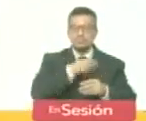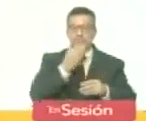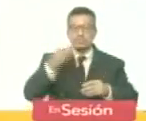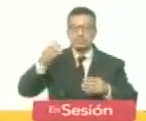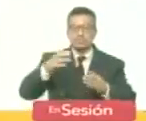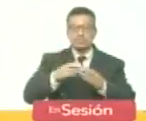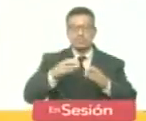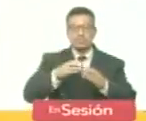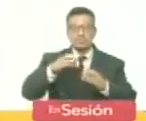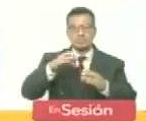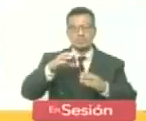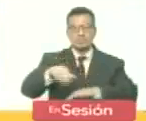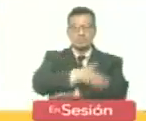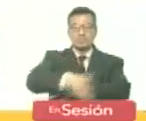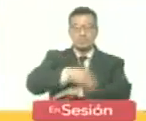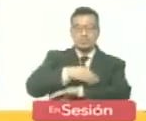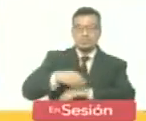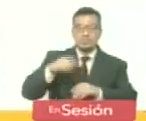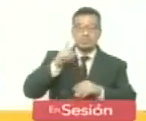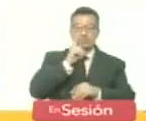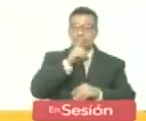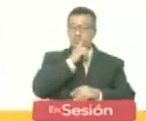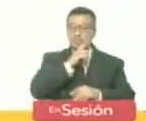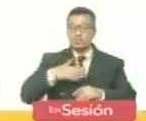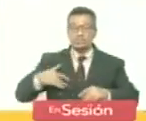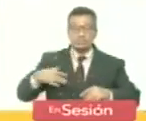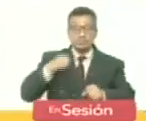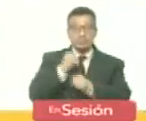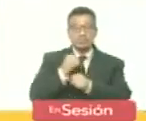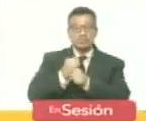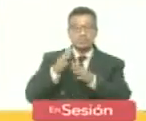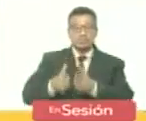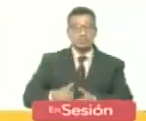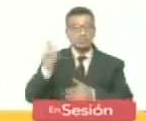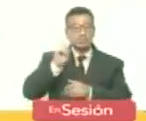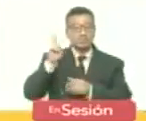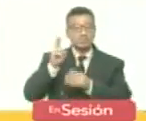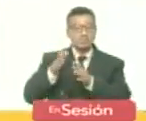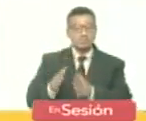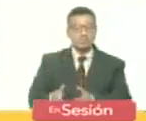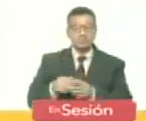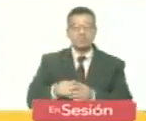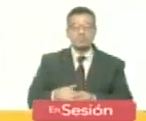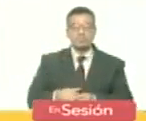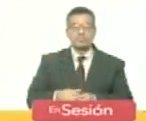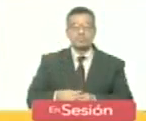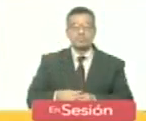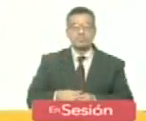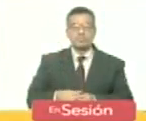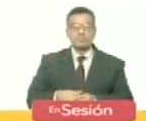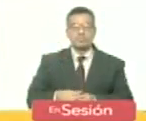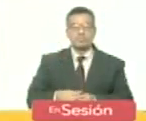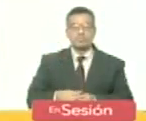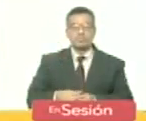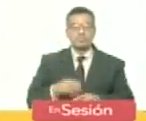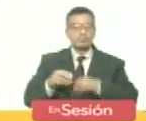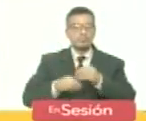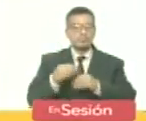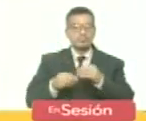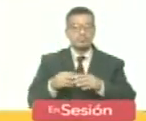calle en nombre de las necesidades sentidas de los trabajadores venezolanos, en un